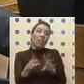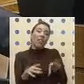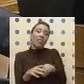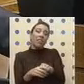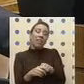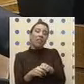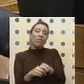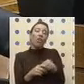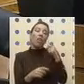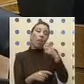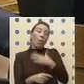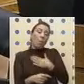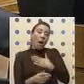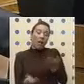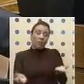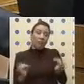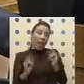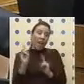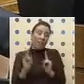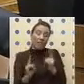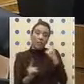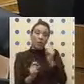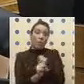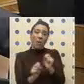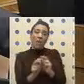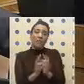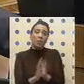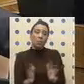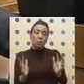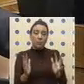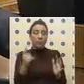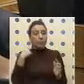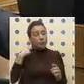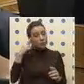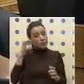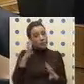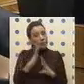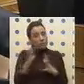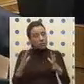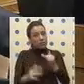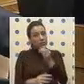esencia humana en algunos casos. No se puede hacer mucho. Pero